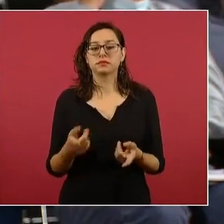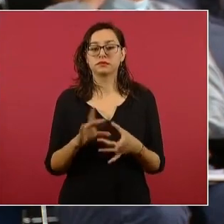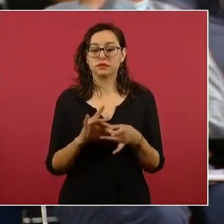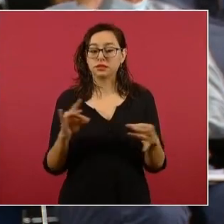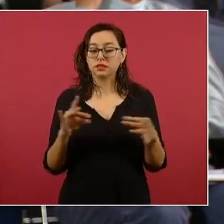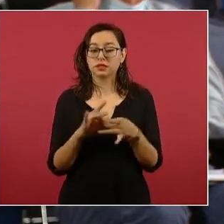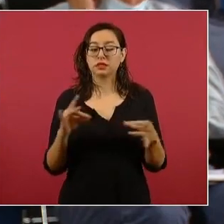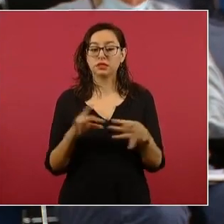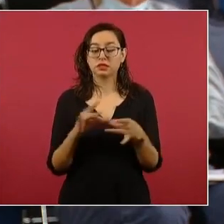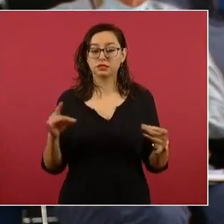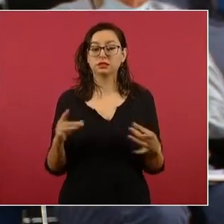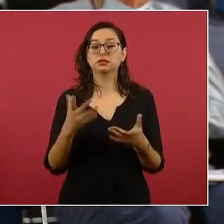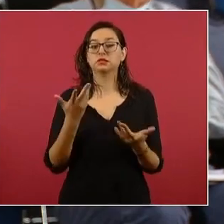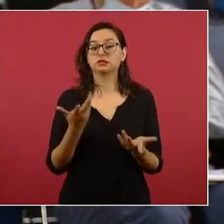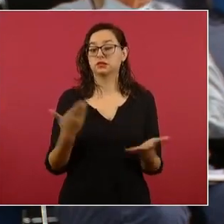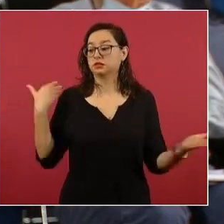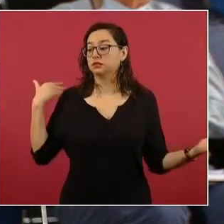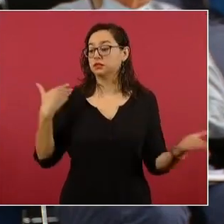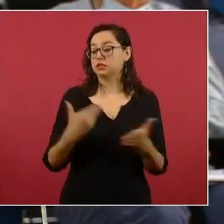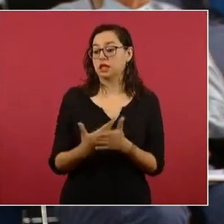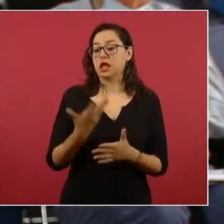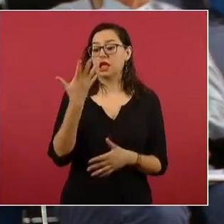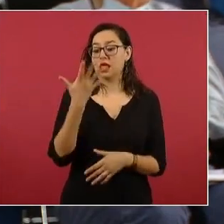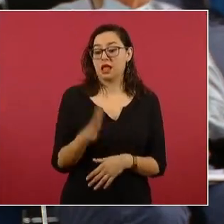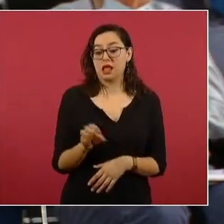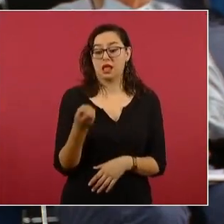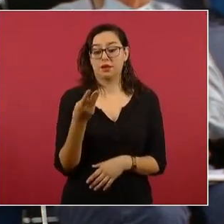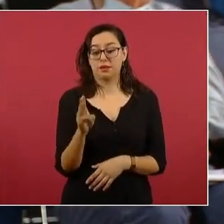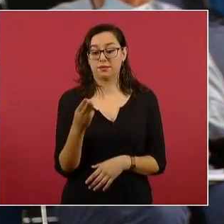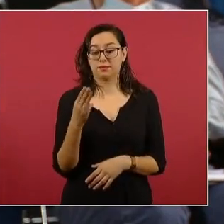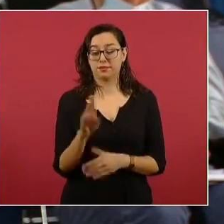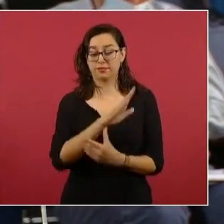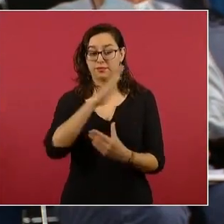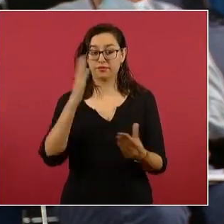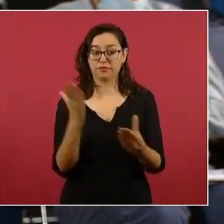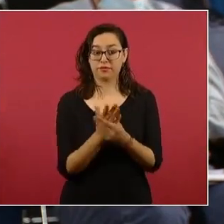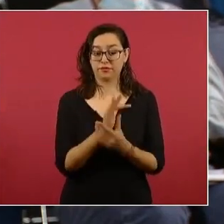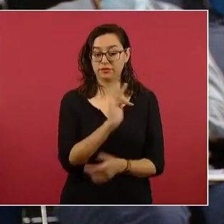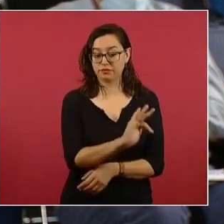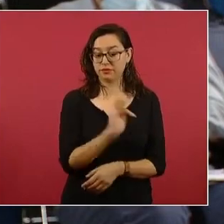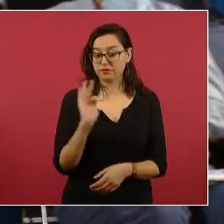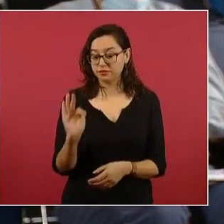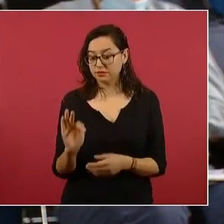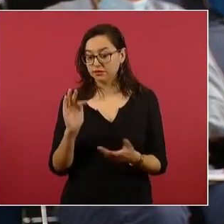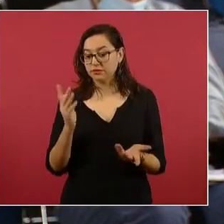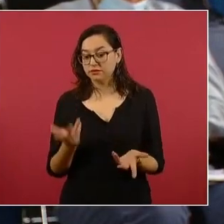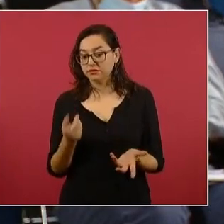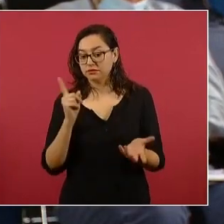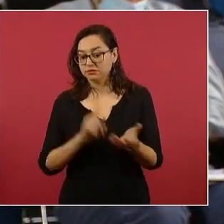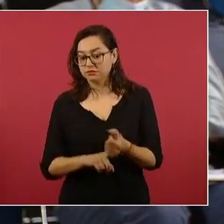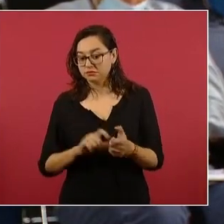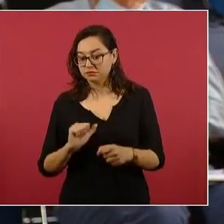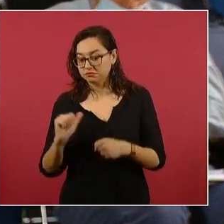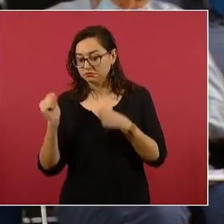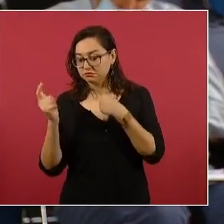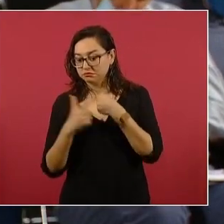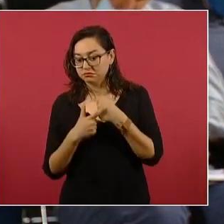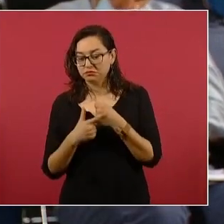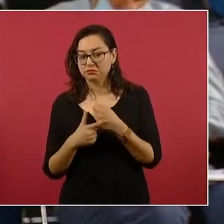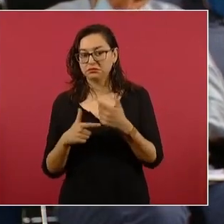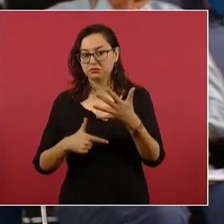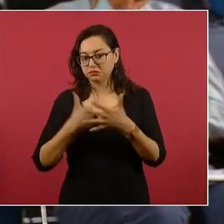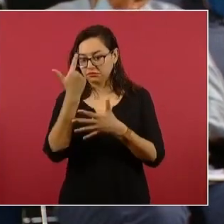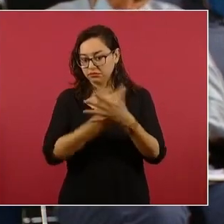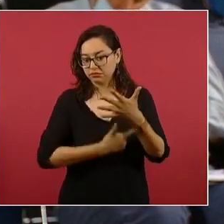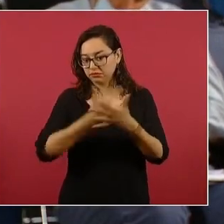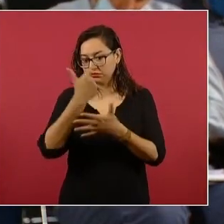mayo, es decir, hasta el 10 de mayo que estaba fechado este expediente, no se encuentran dentro del registro, del padrón